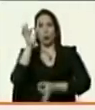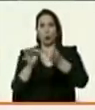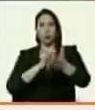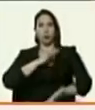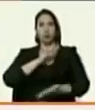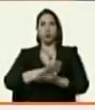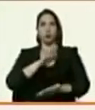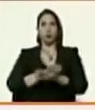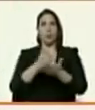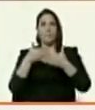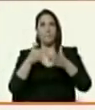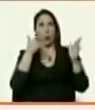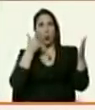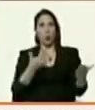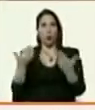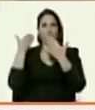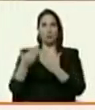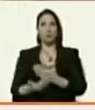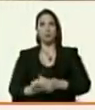Tranquilidad Pública.